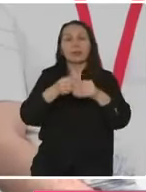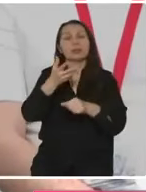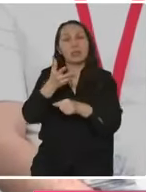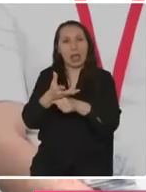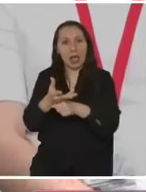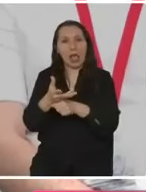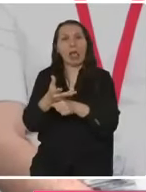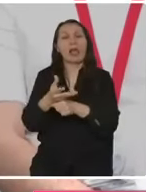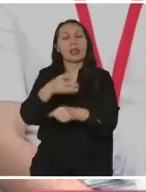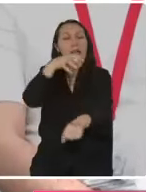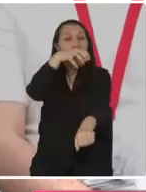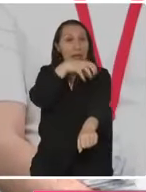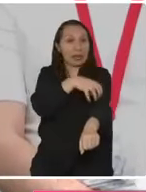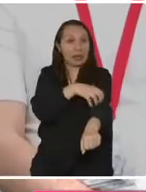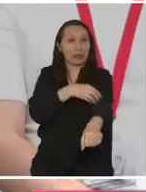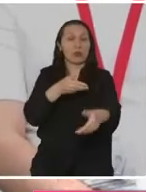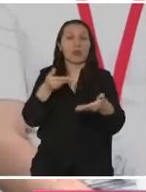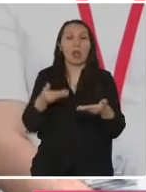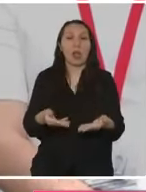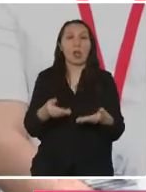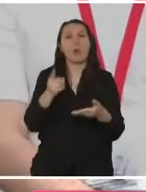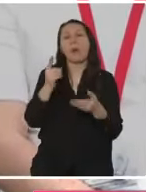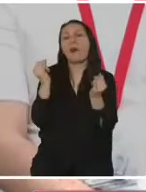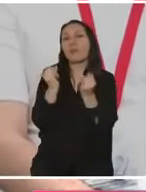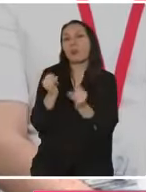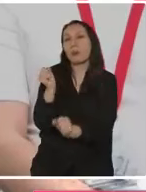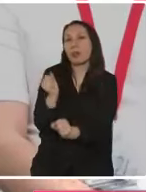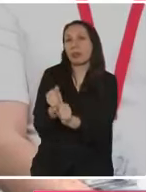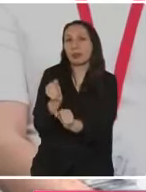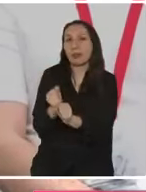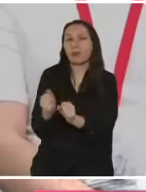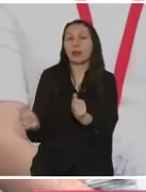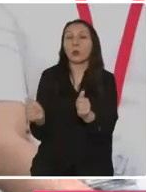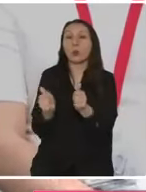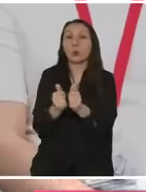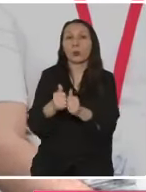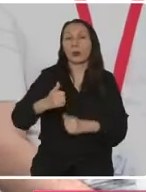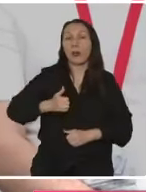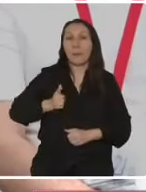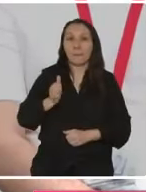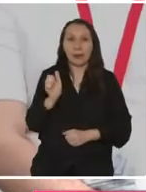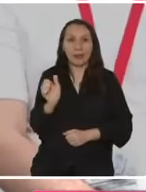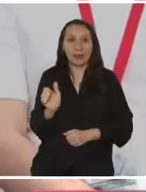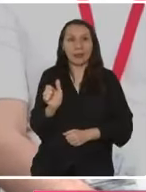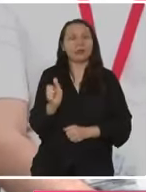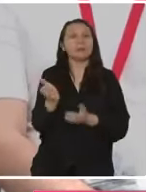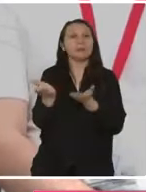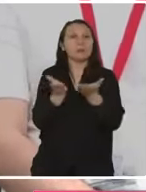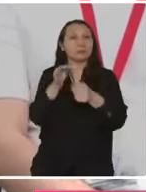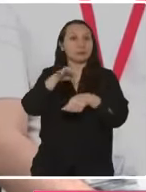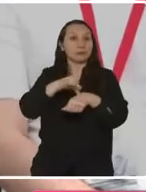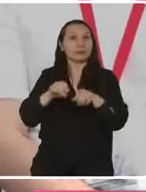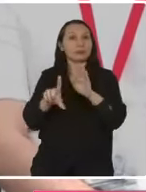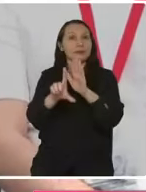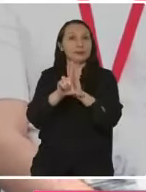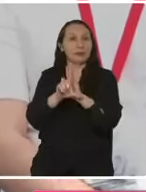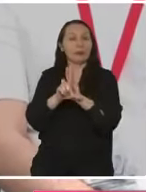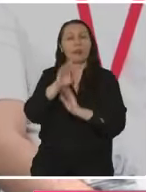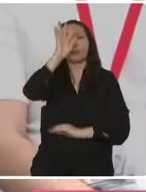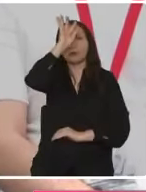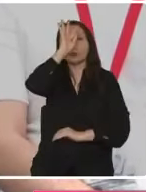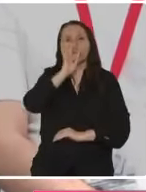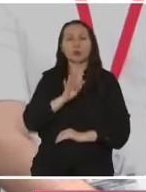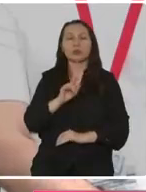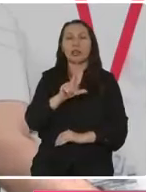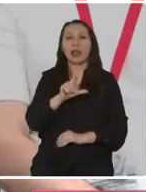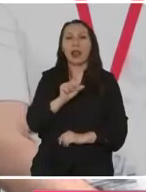hay instalada en la región una modalidad de trabajo en conjunto con la PDI, con el Servicio Médico Legal, de funcionarios de